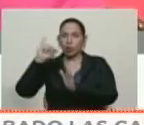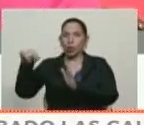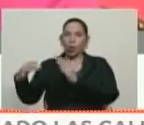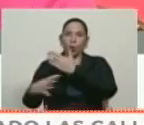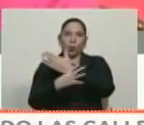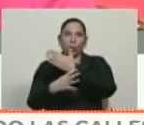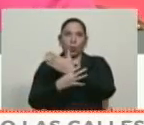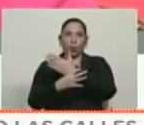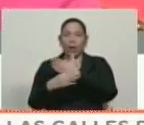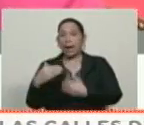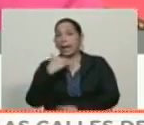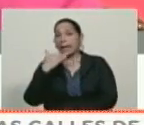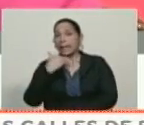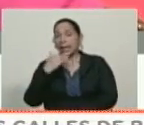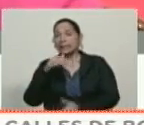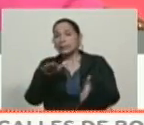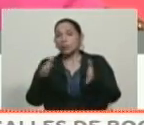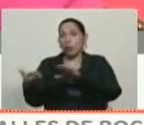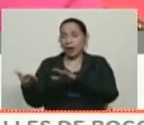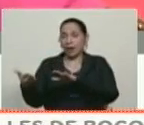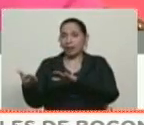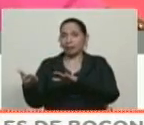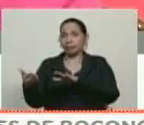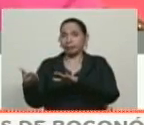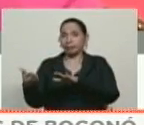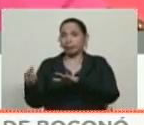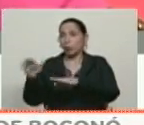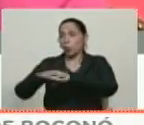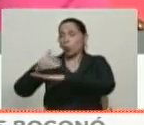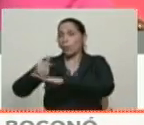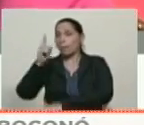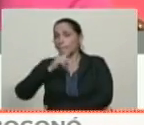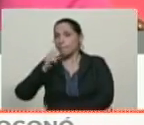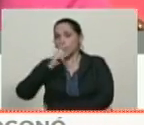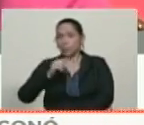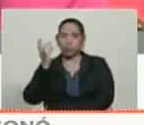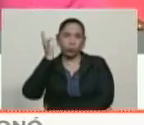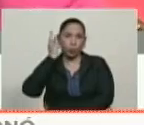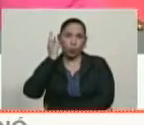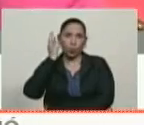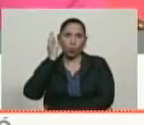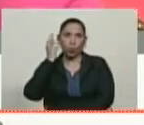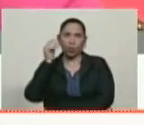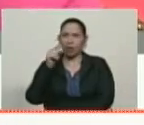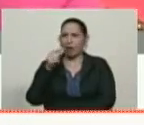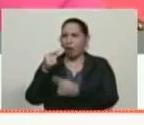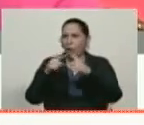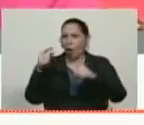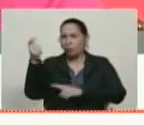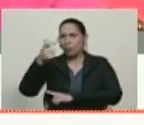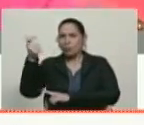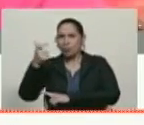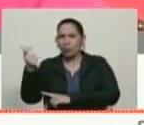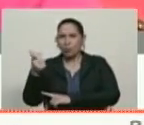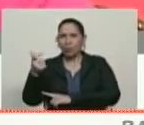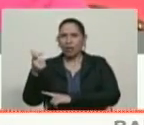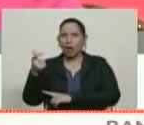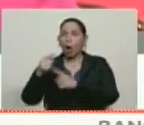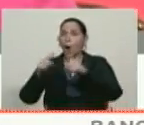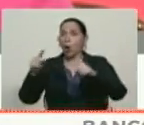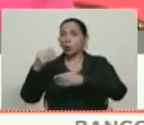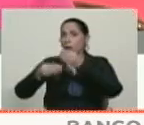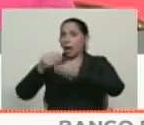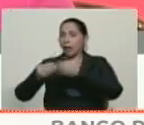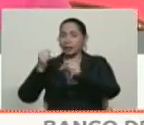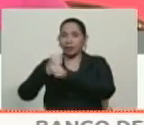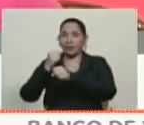unas prostitutas, fue envenenado por unas prostitutas. Mientras ellos buscan que otros le hagan el trabajo, ellos están, bueno, en